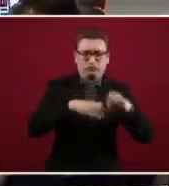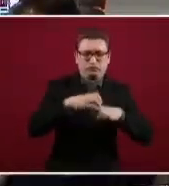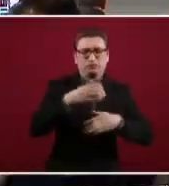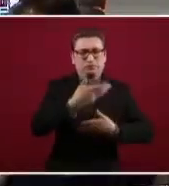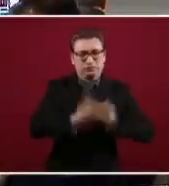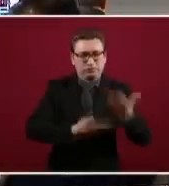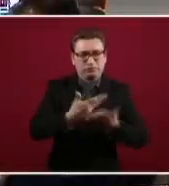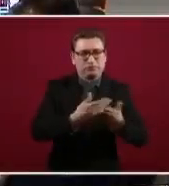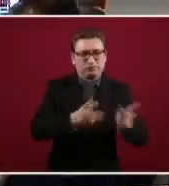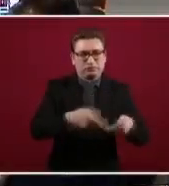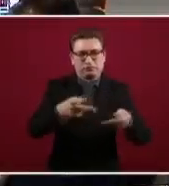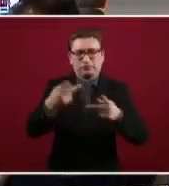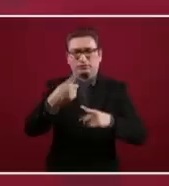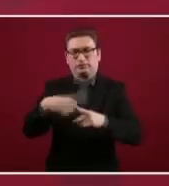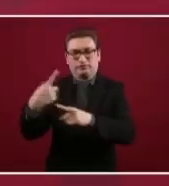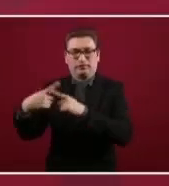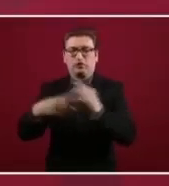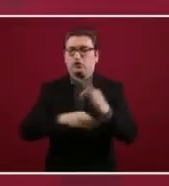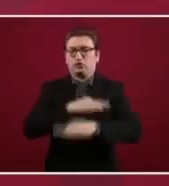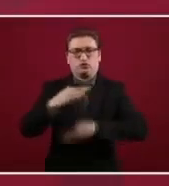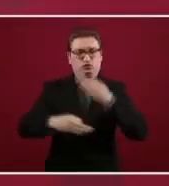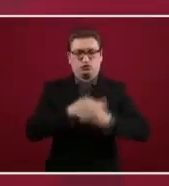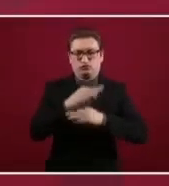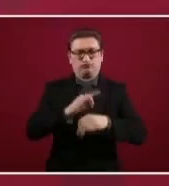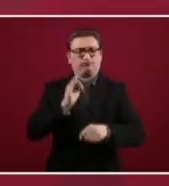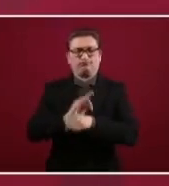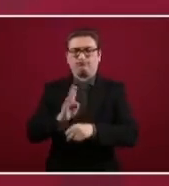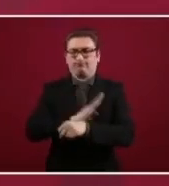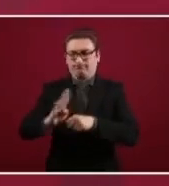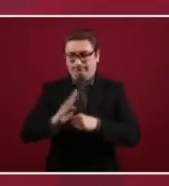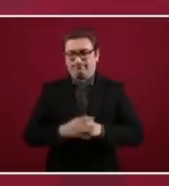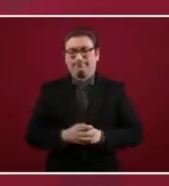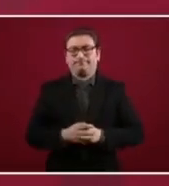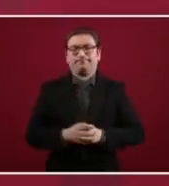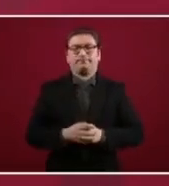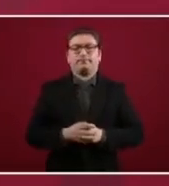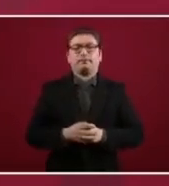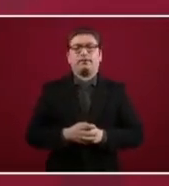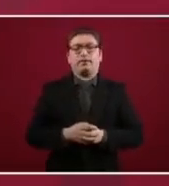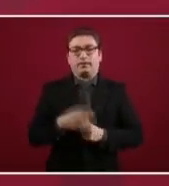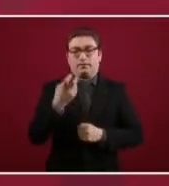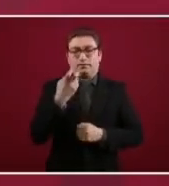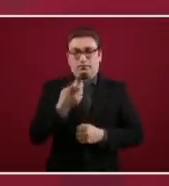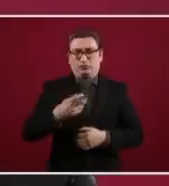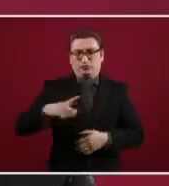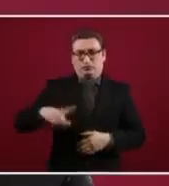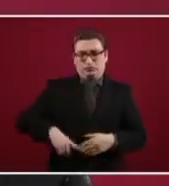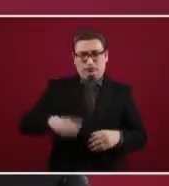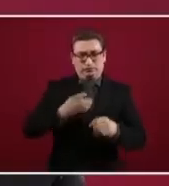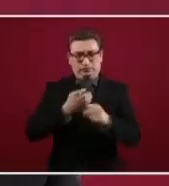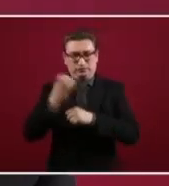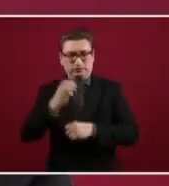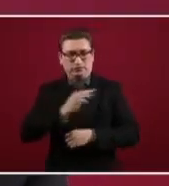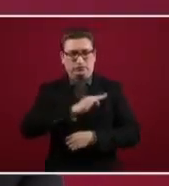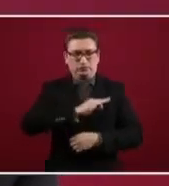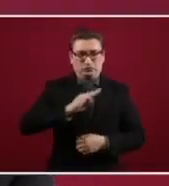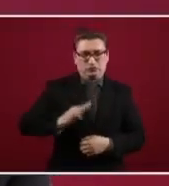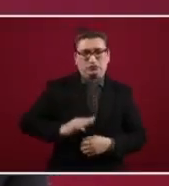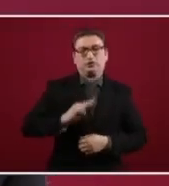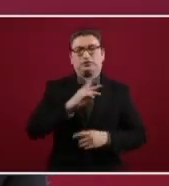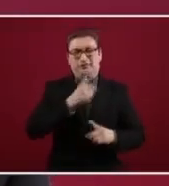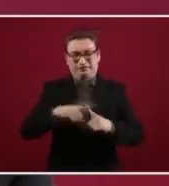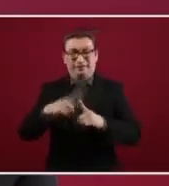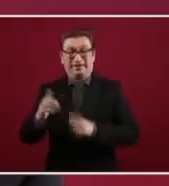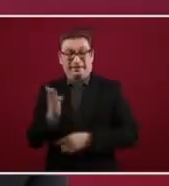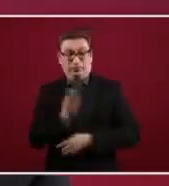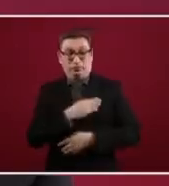y los productores mexicanos de igual forma los gobiernos estatales y municipales se aprovechan en el